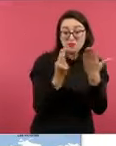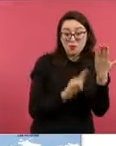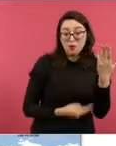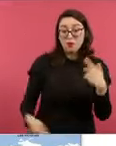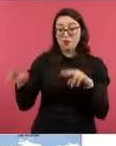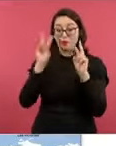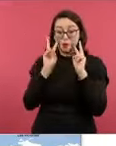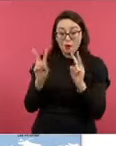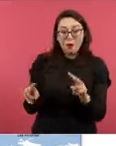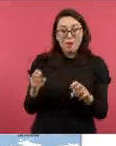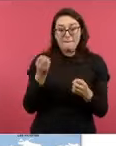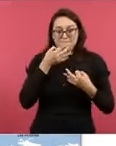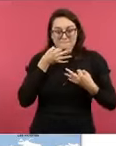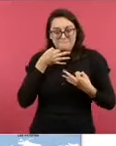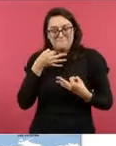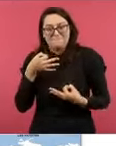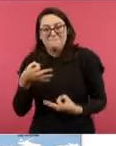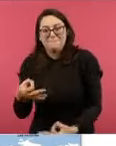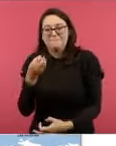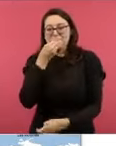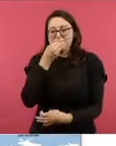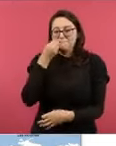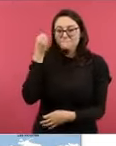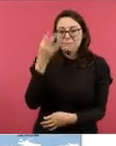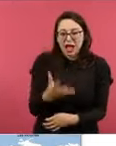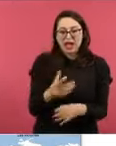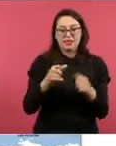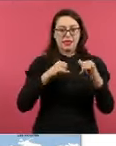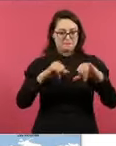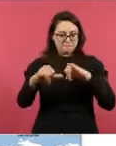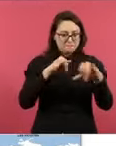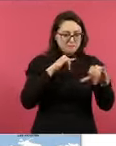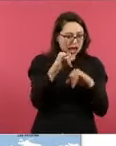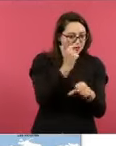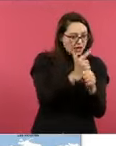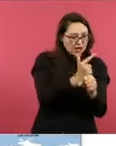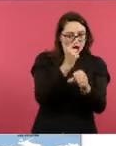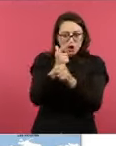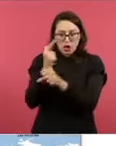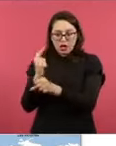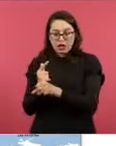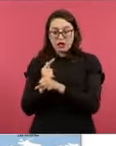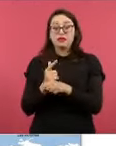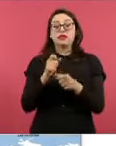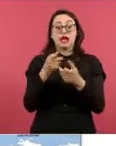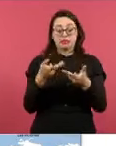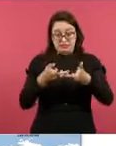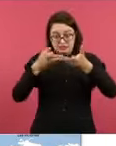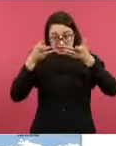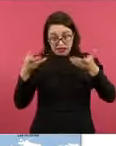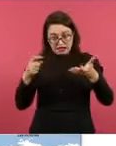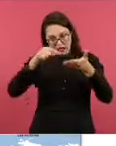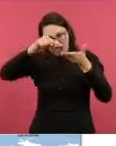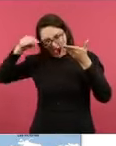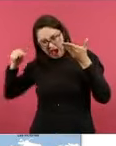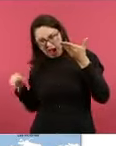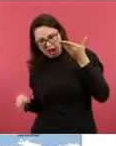sea un material de apoyo que permite ubicar en mapas desde las placas tectónicas para ver y